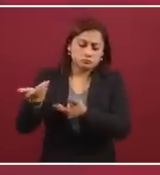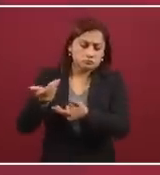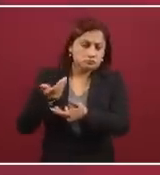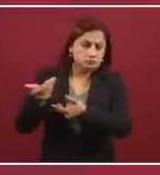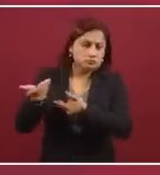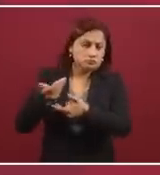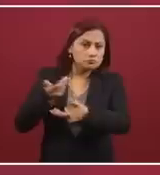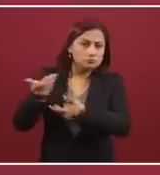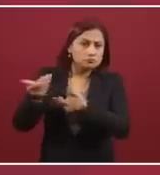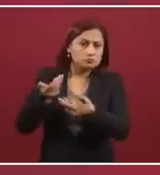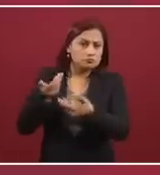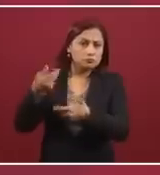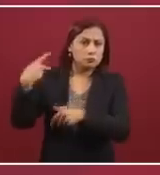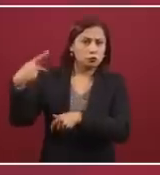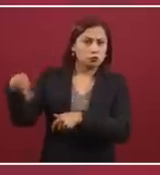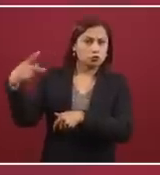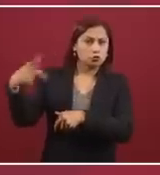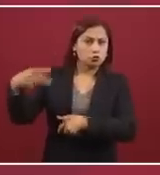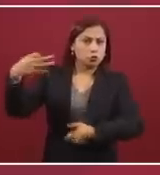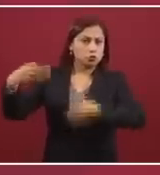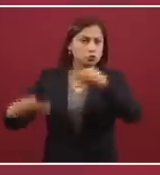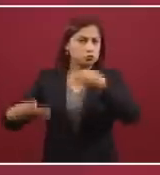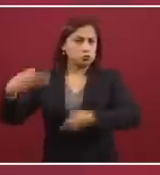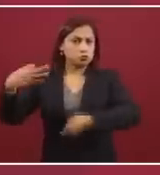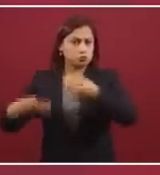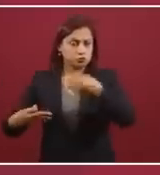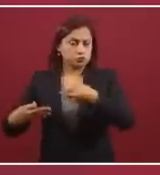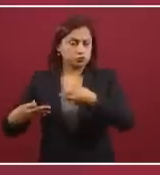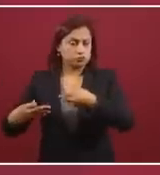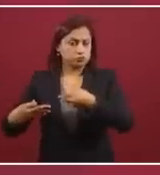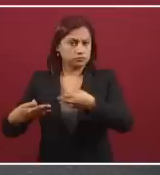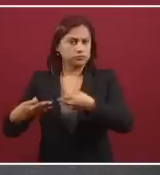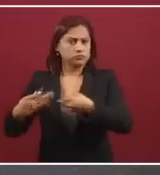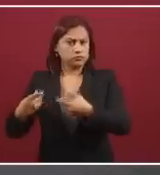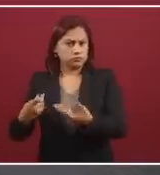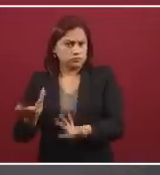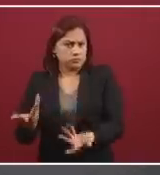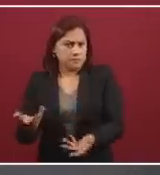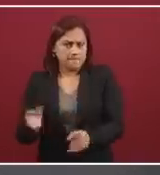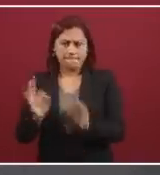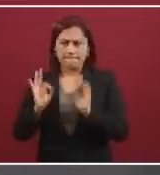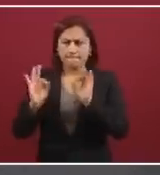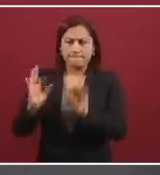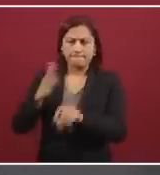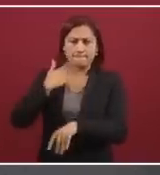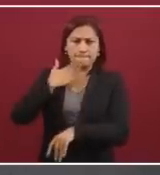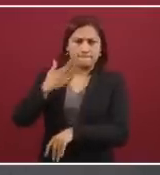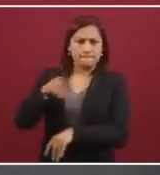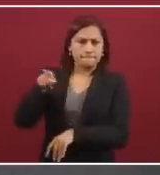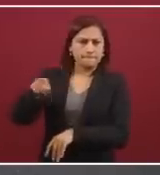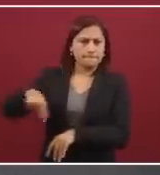del poder judicial esto habla bien del poder judicial